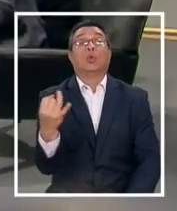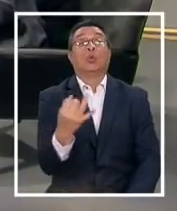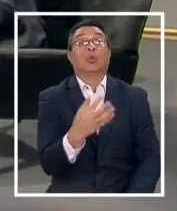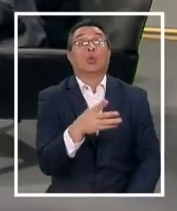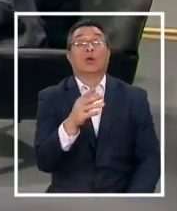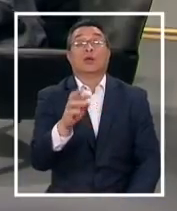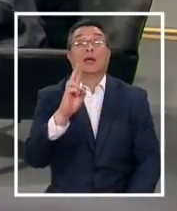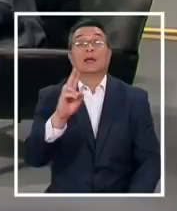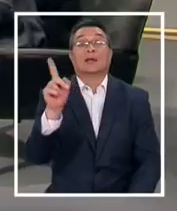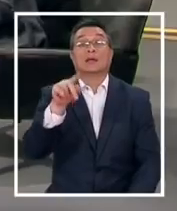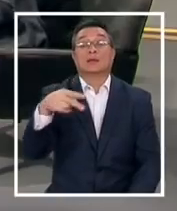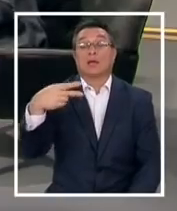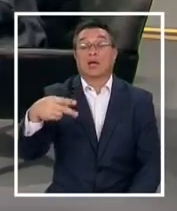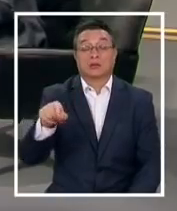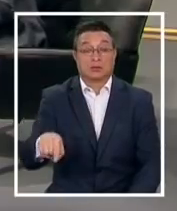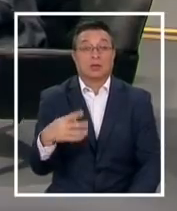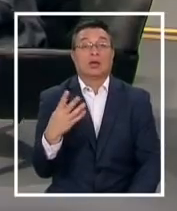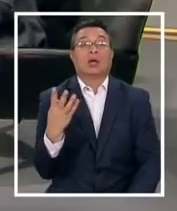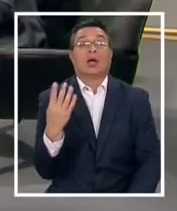el registro social de hogares?